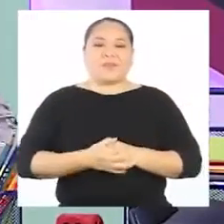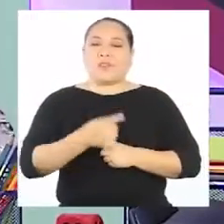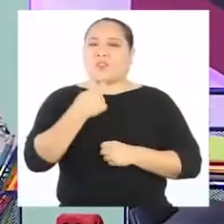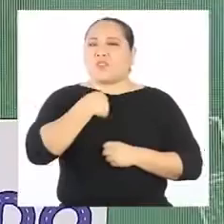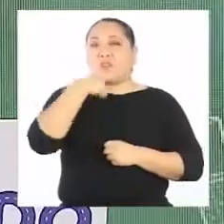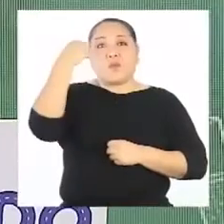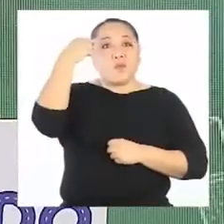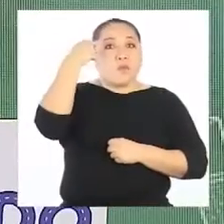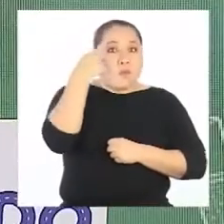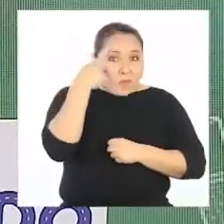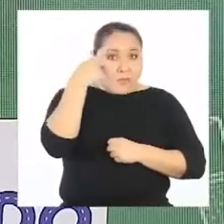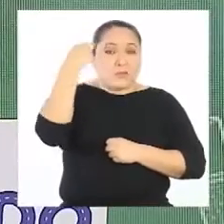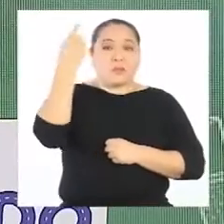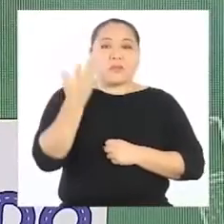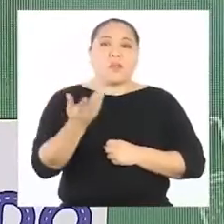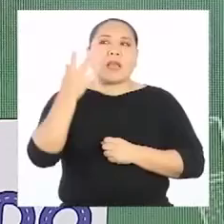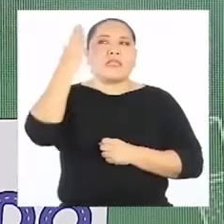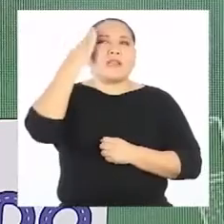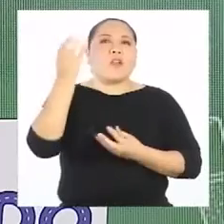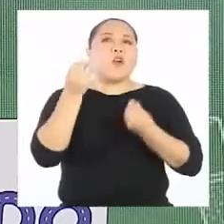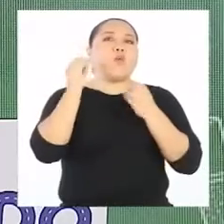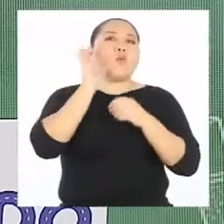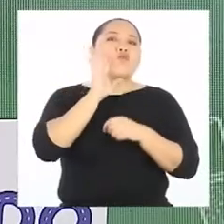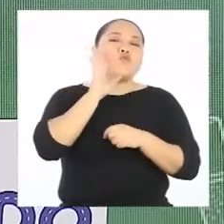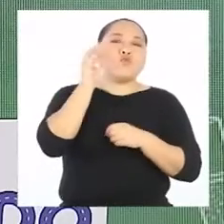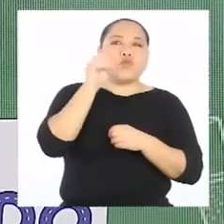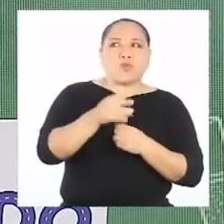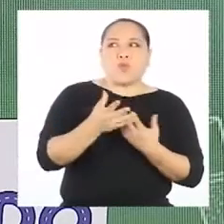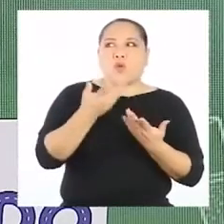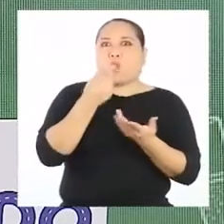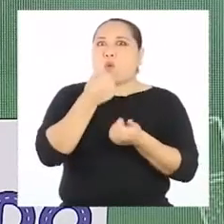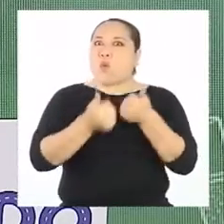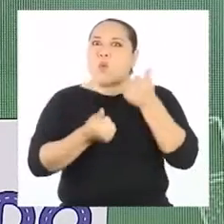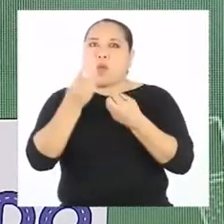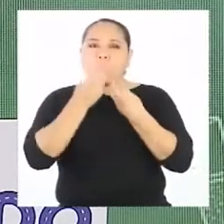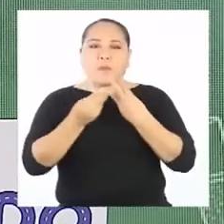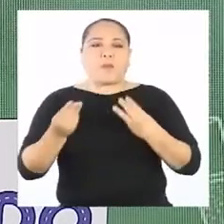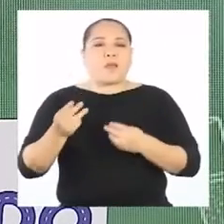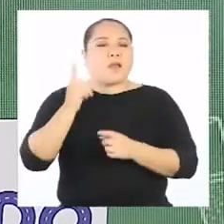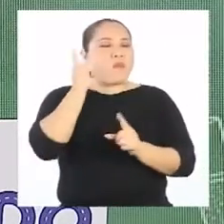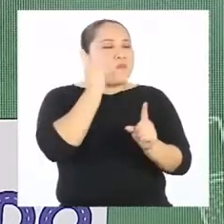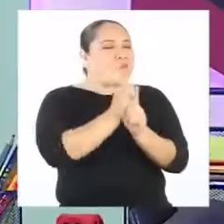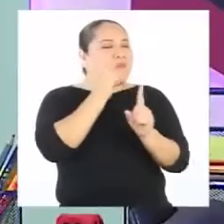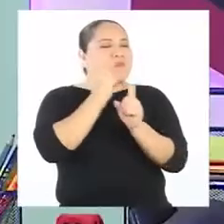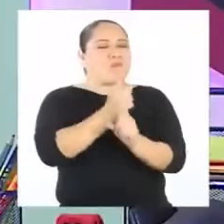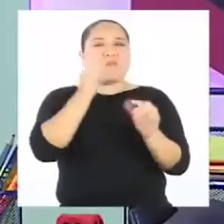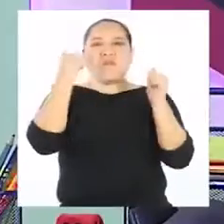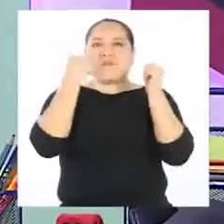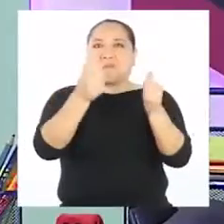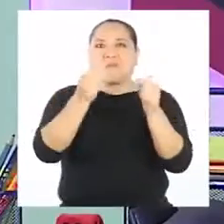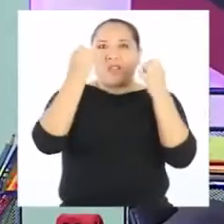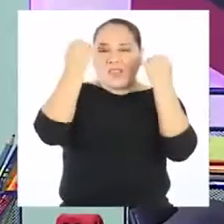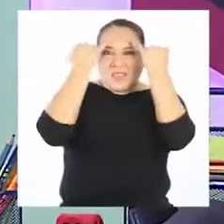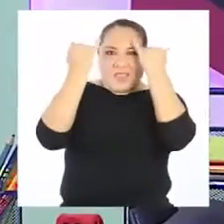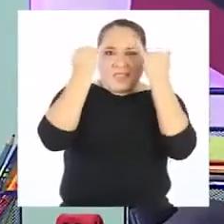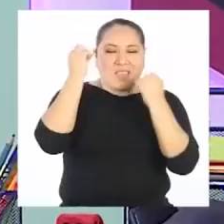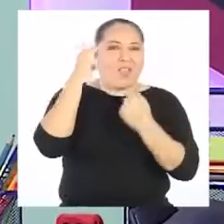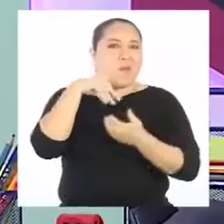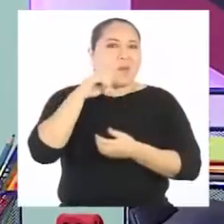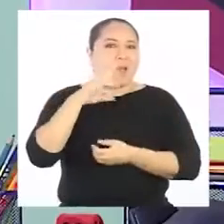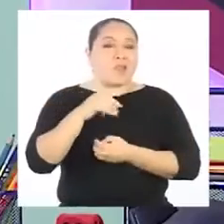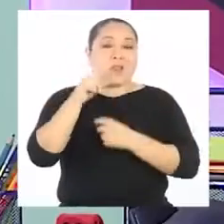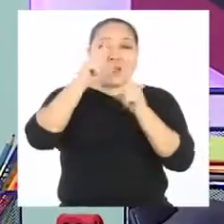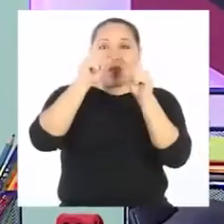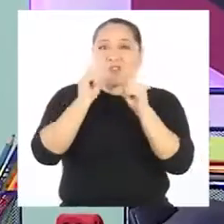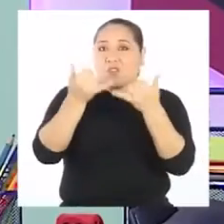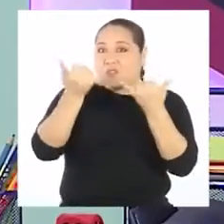investigación. Yo creo que hay que saber cómo contaminamos, es decir, con qué materiales. ¡Excelente idea, Mario!